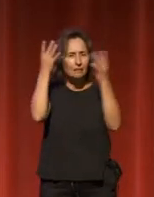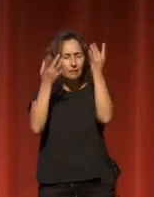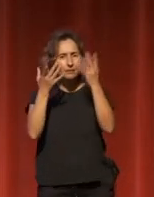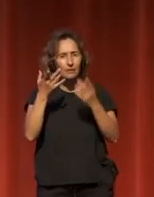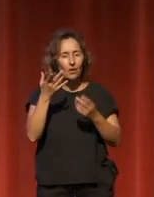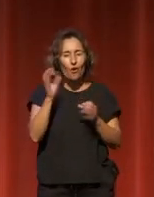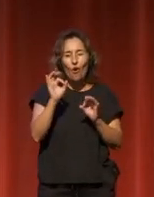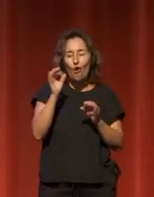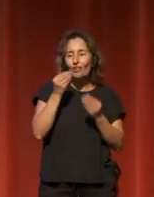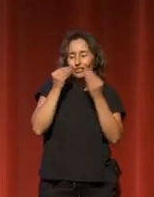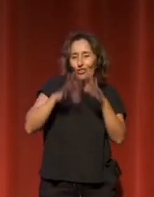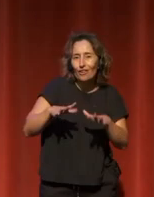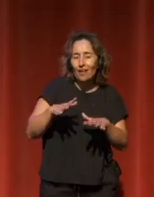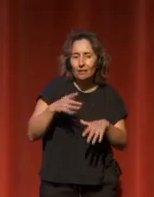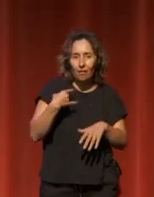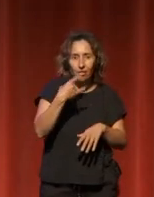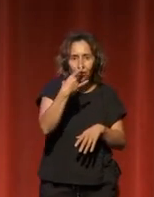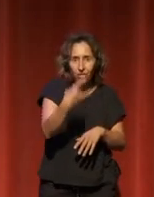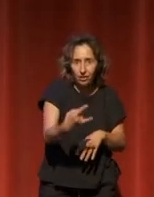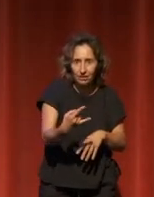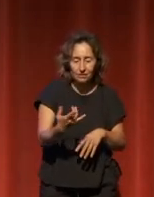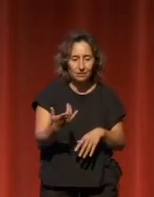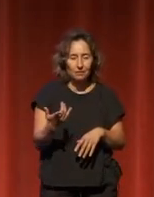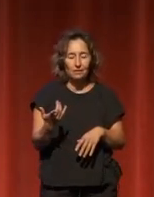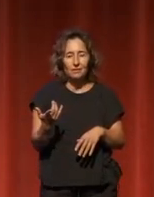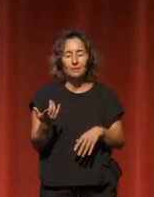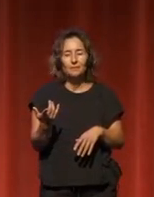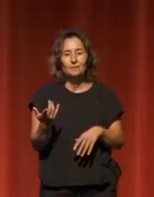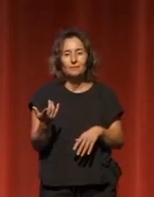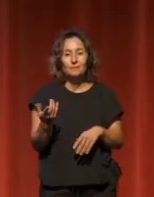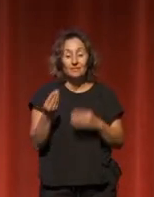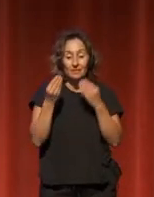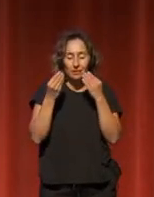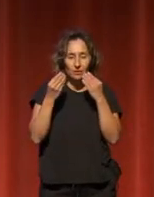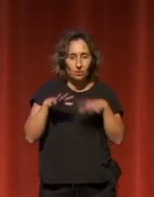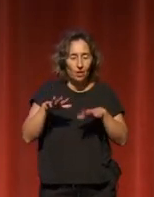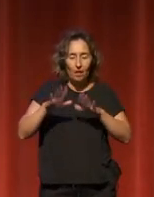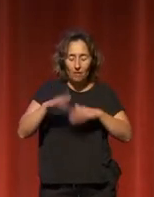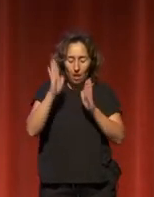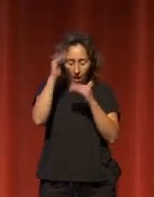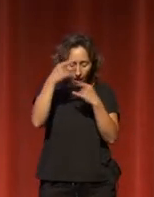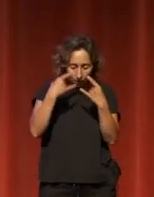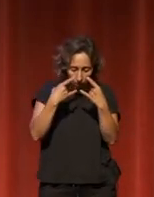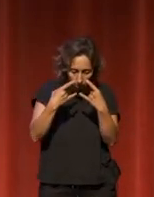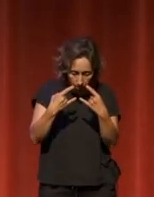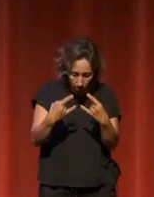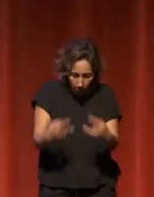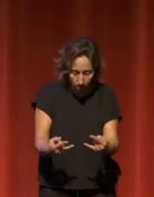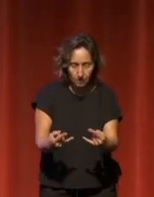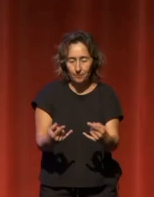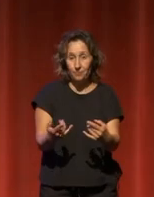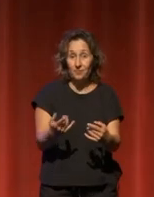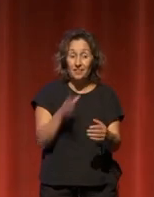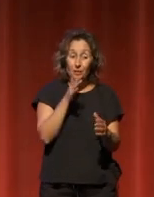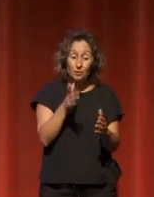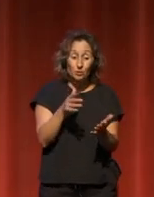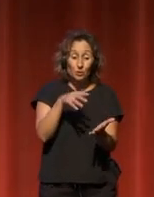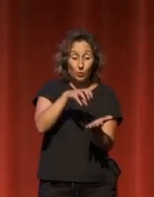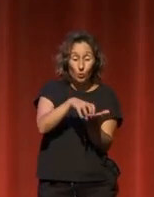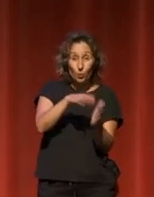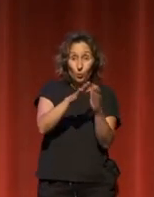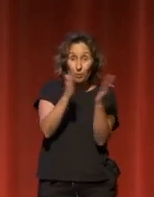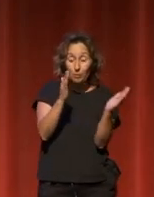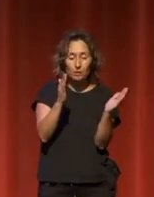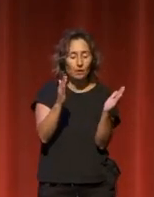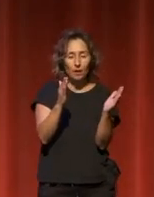enganchan bueno el tiempo se para y las historias absorben nuestra atención por eso las bibliotecas enganchan nos